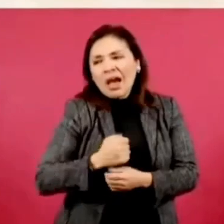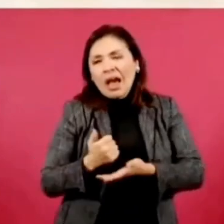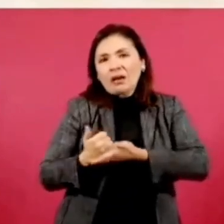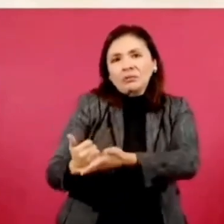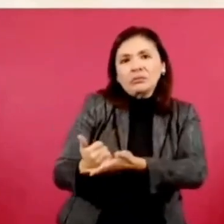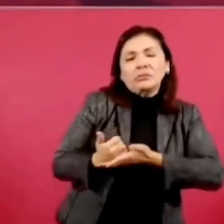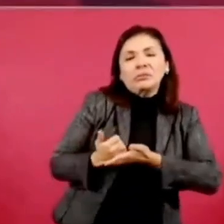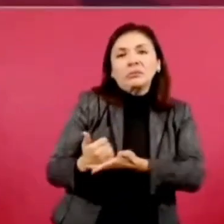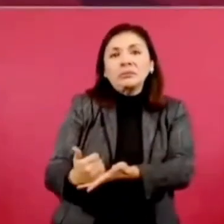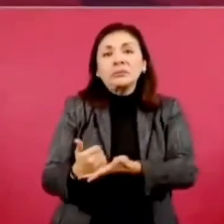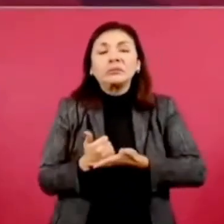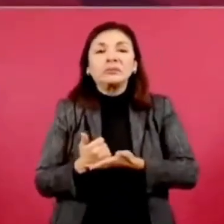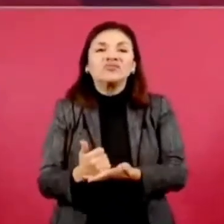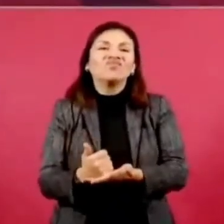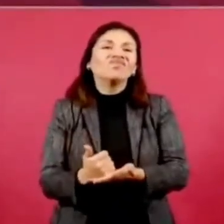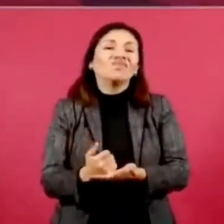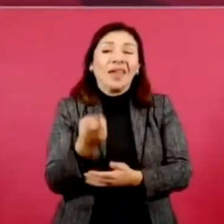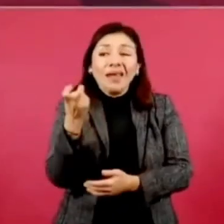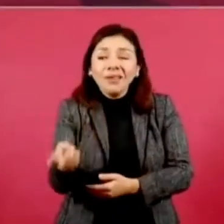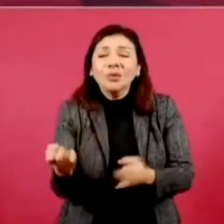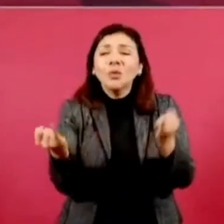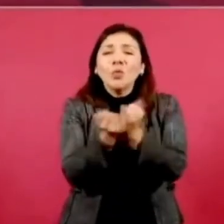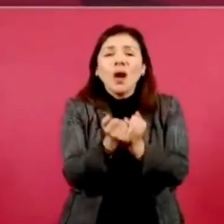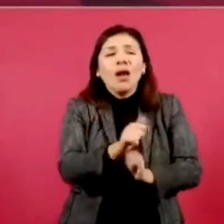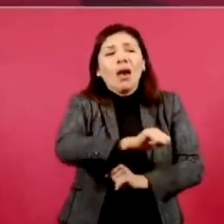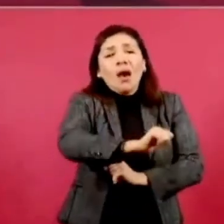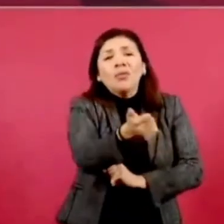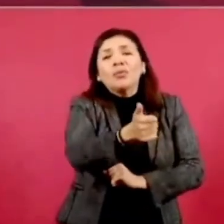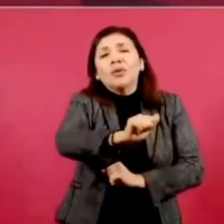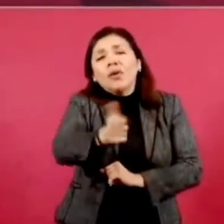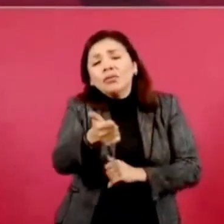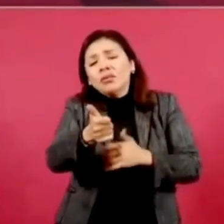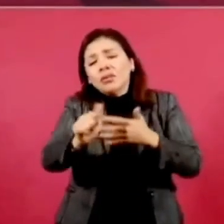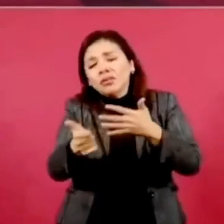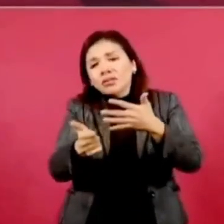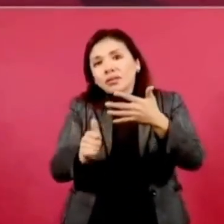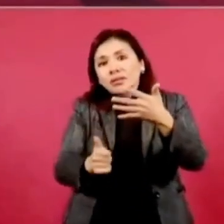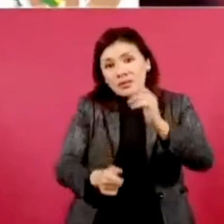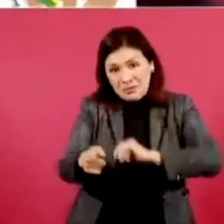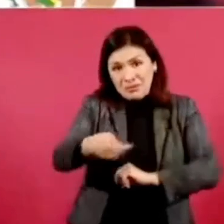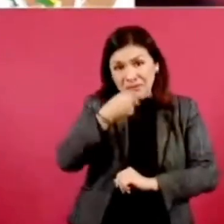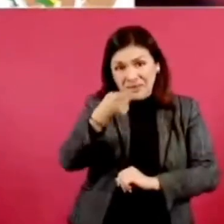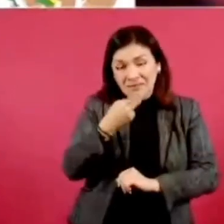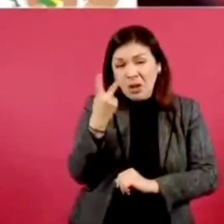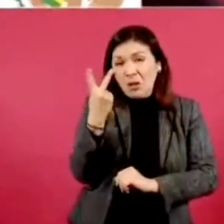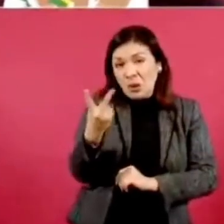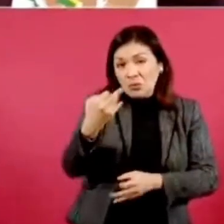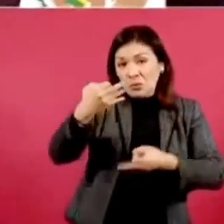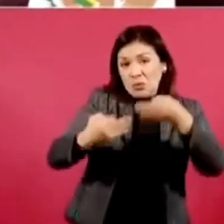y así muchas cosas. Esto de que 2 ministros